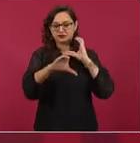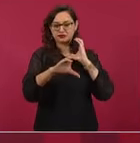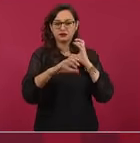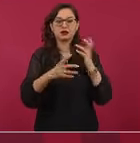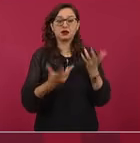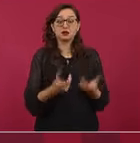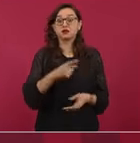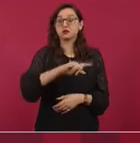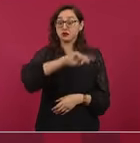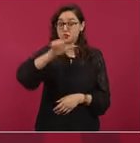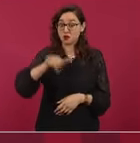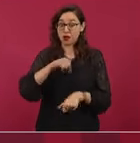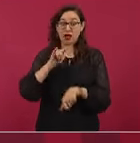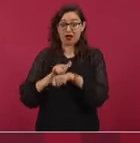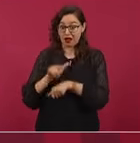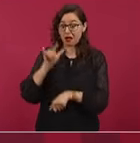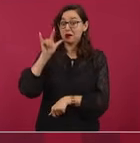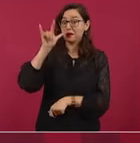aviones